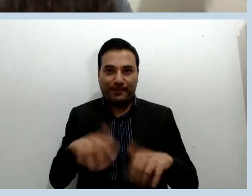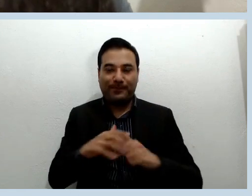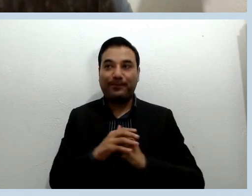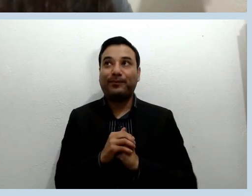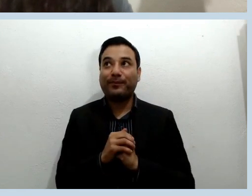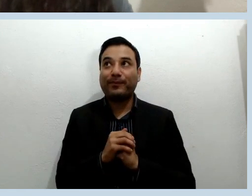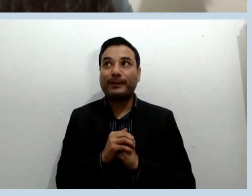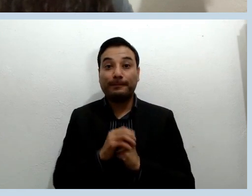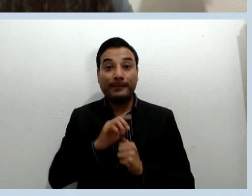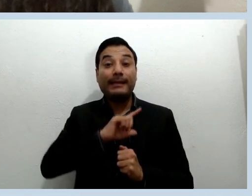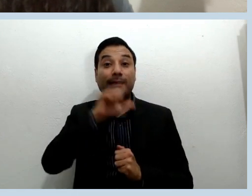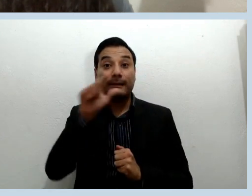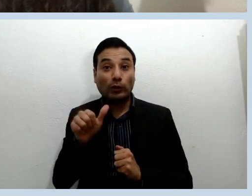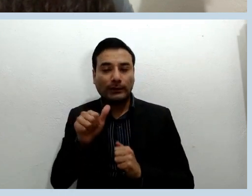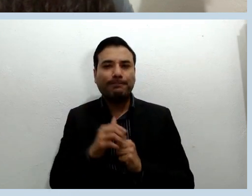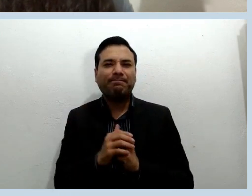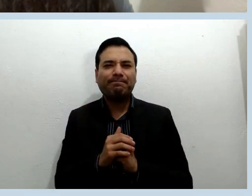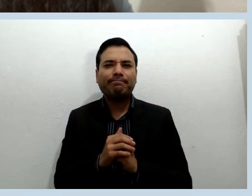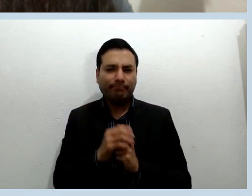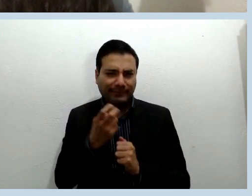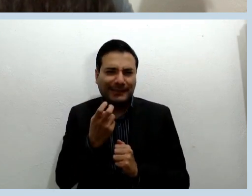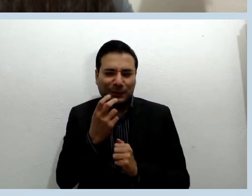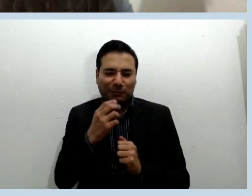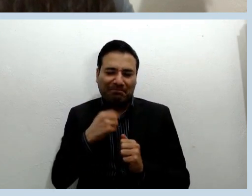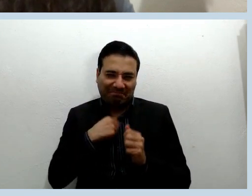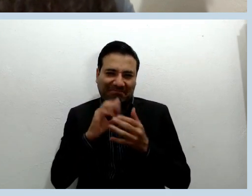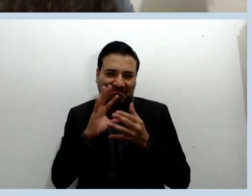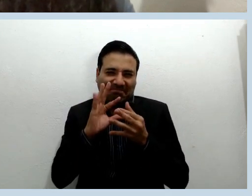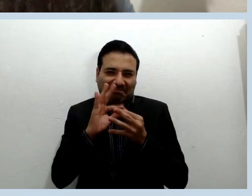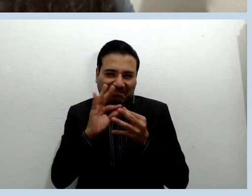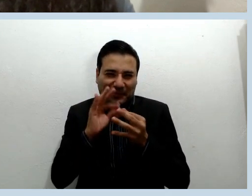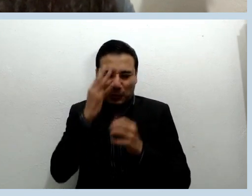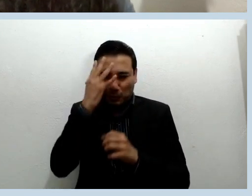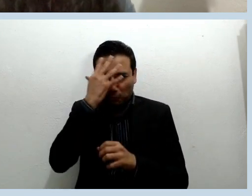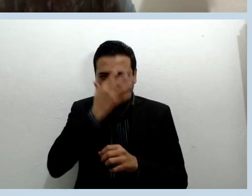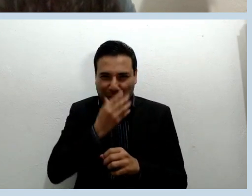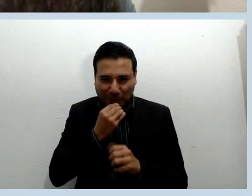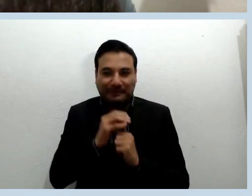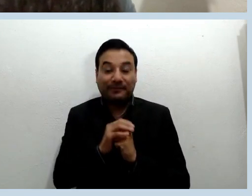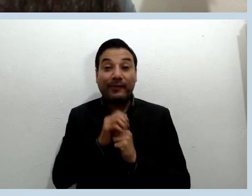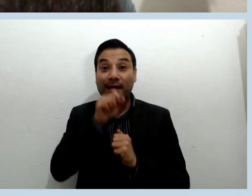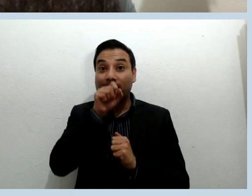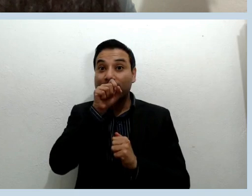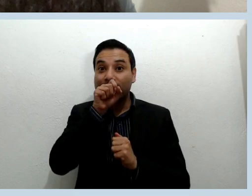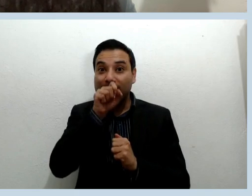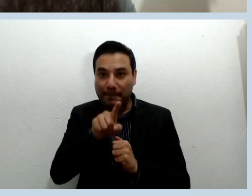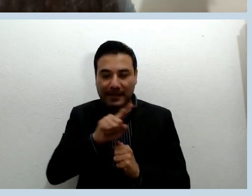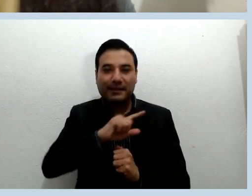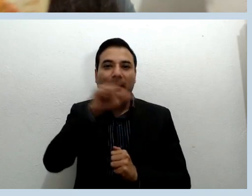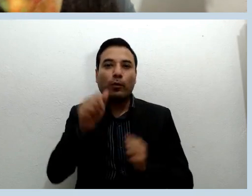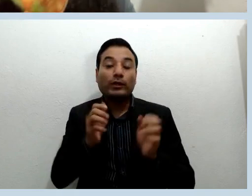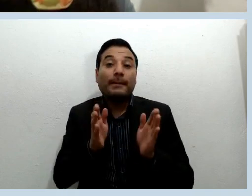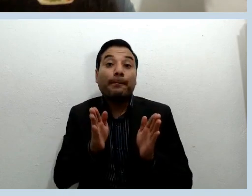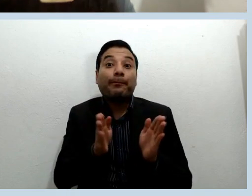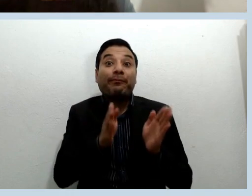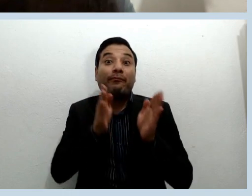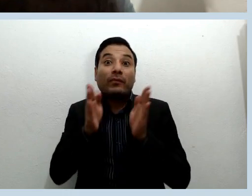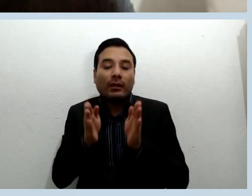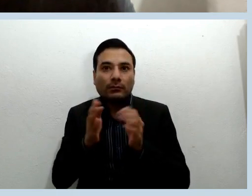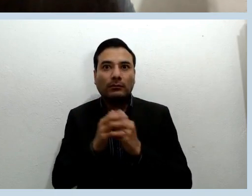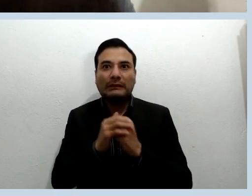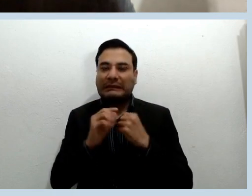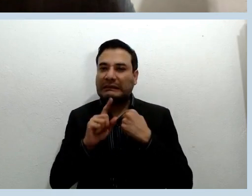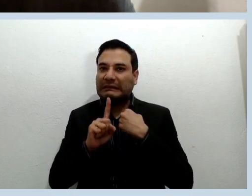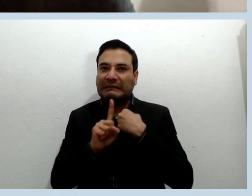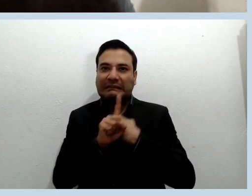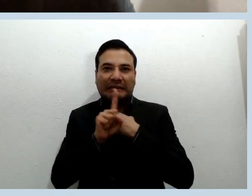luego dentro de todo esto bonito que les estoy explicando Pues también viene una etapa en donde se empezaron a complicar las cosas